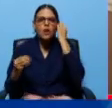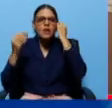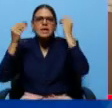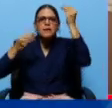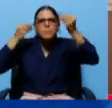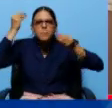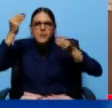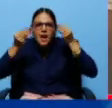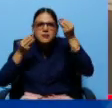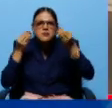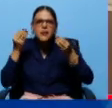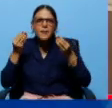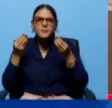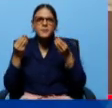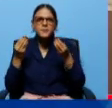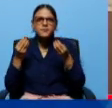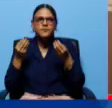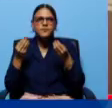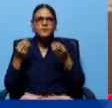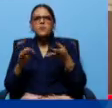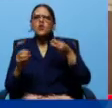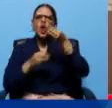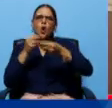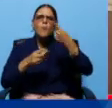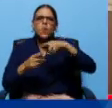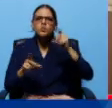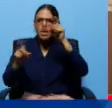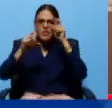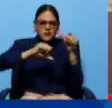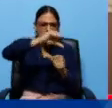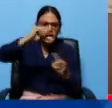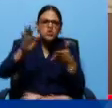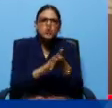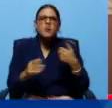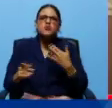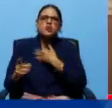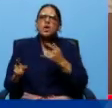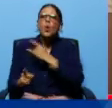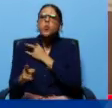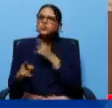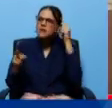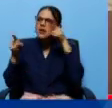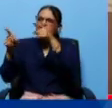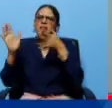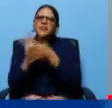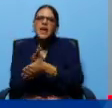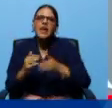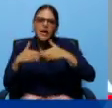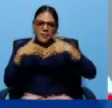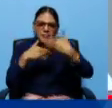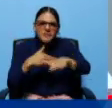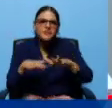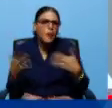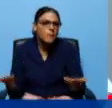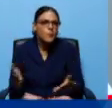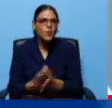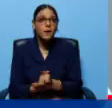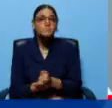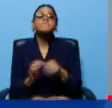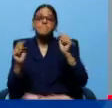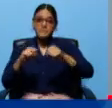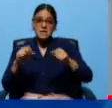pensando en cómo canalizar la carrera universitaria. ¿Qué quieren estudiar? Adelante. De hecho,